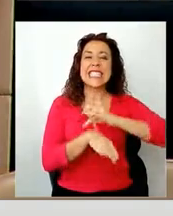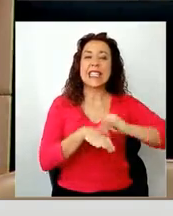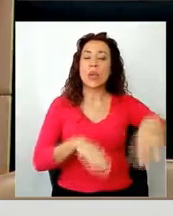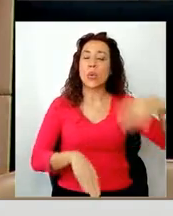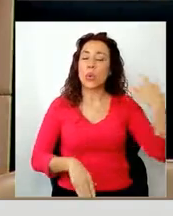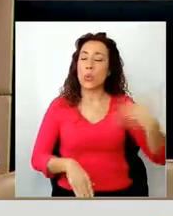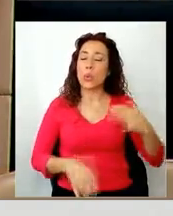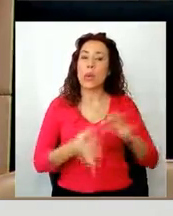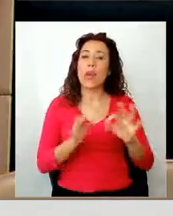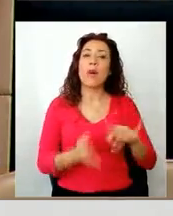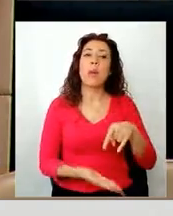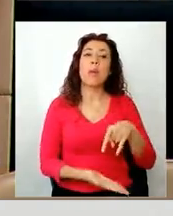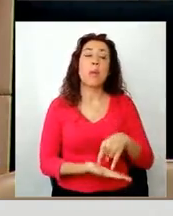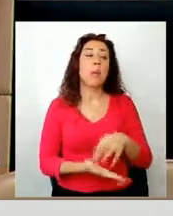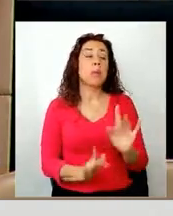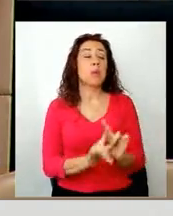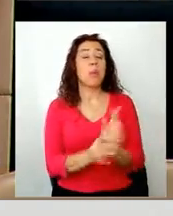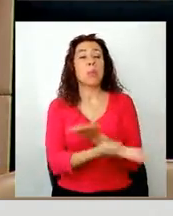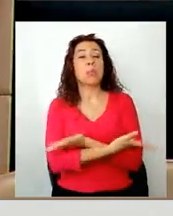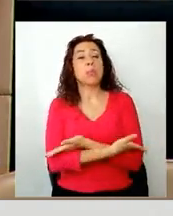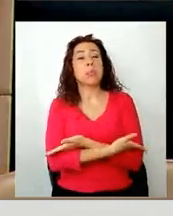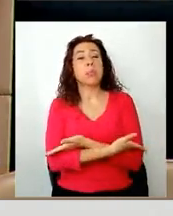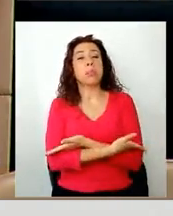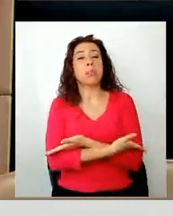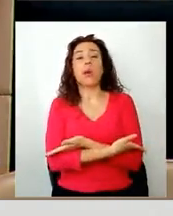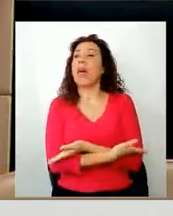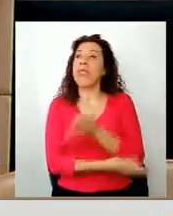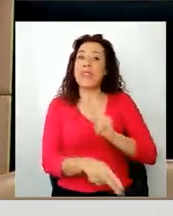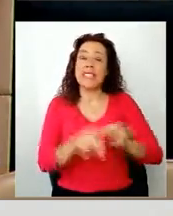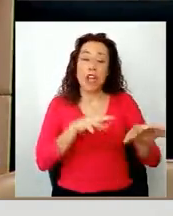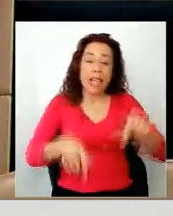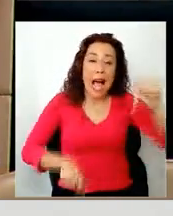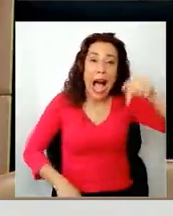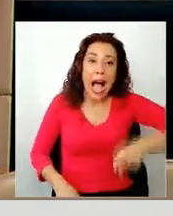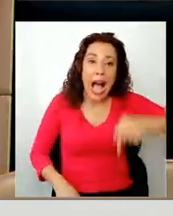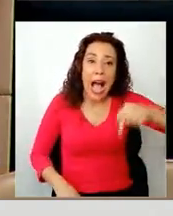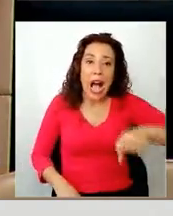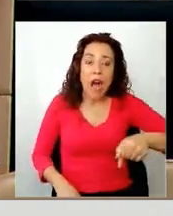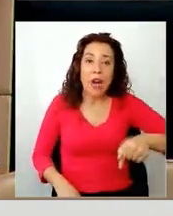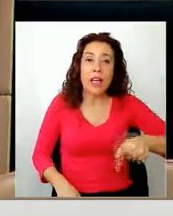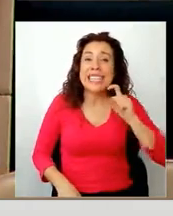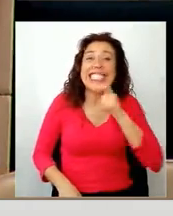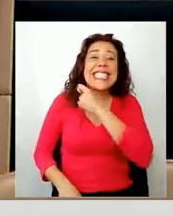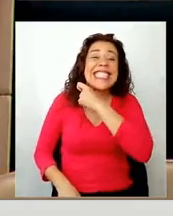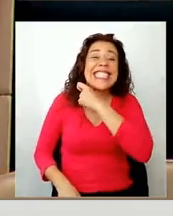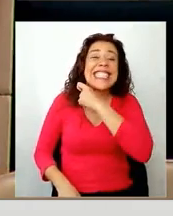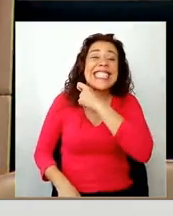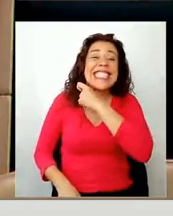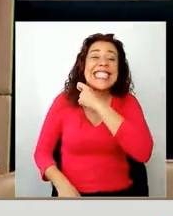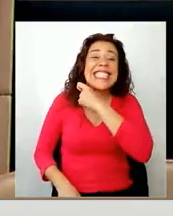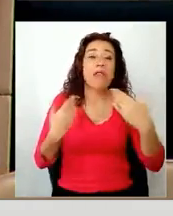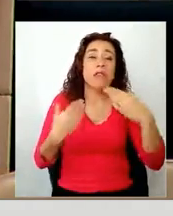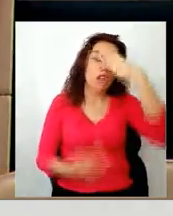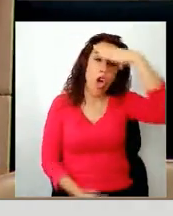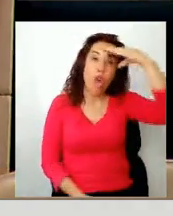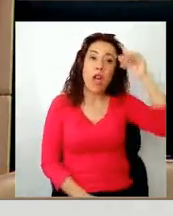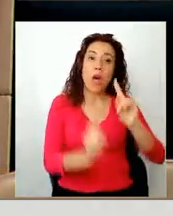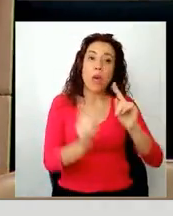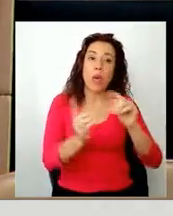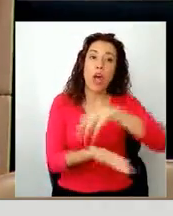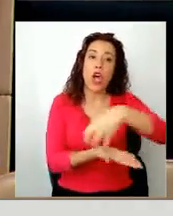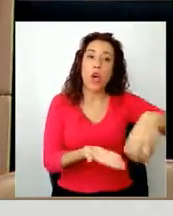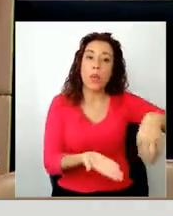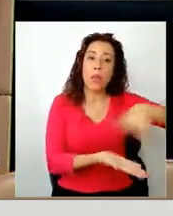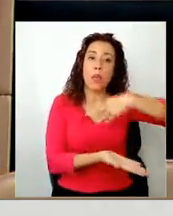estar de manos cruzadas tenemos que hacer algo ahora nos estamos secando y a ratos se nos olvida que algunas comunas de nuestro país ya